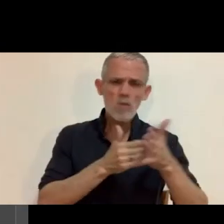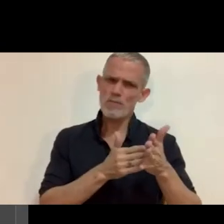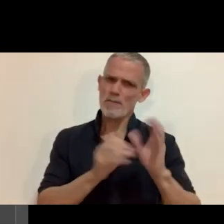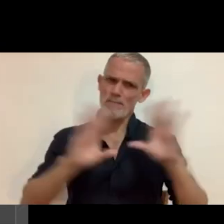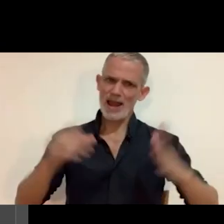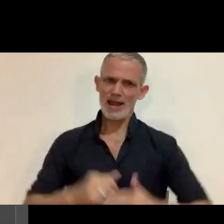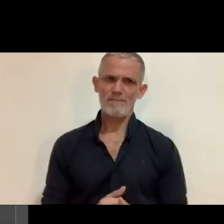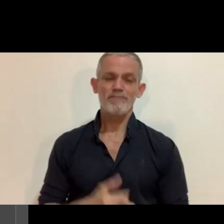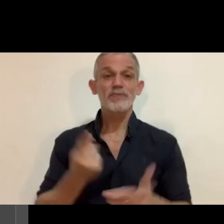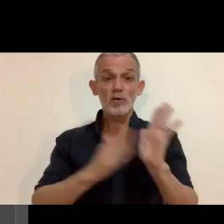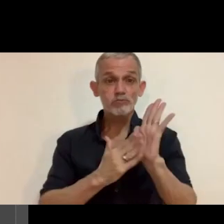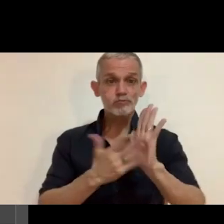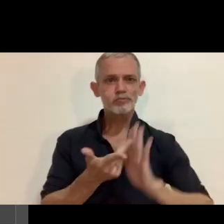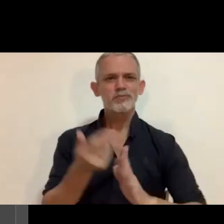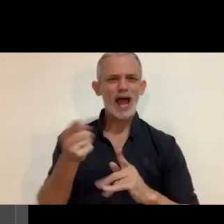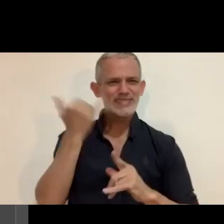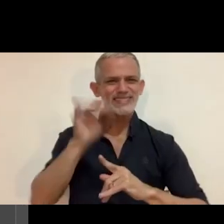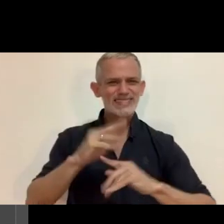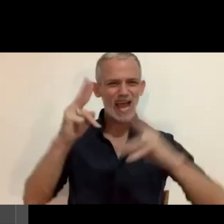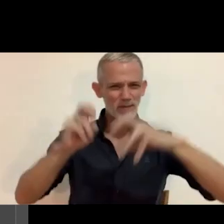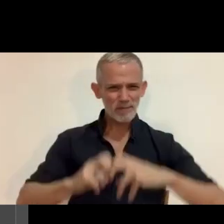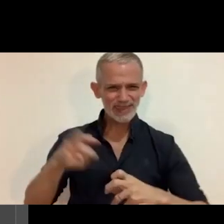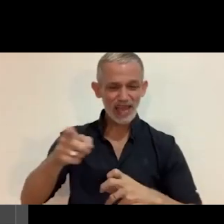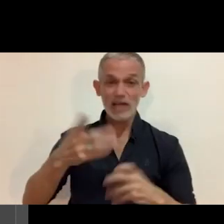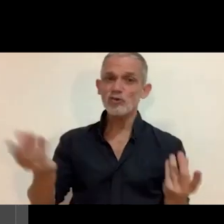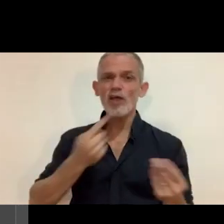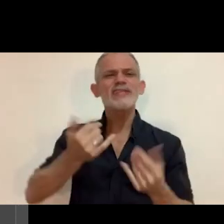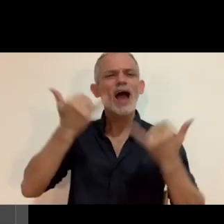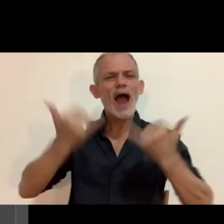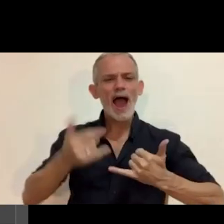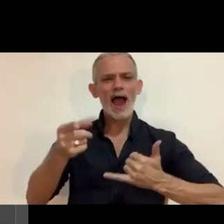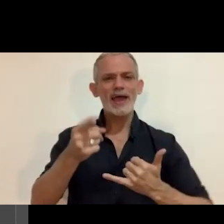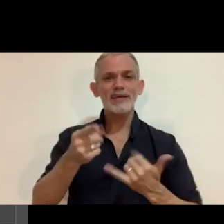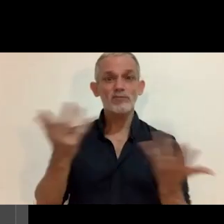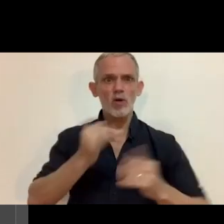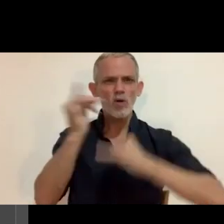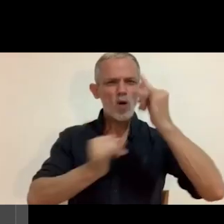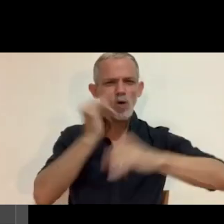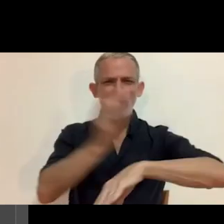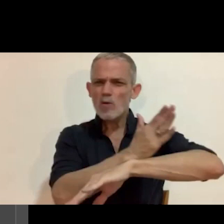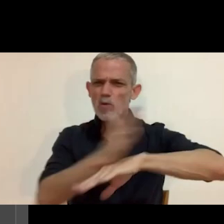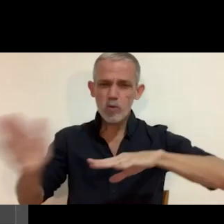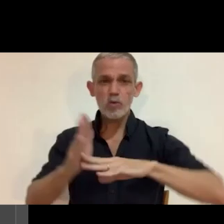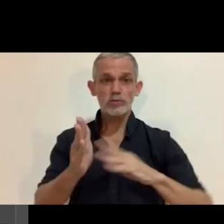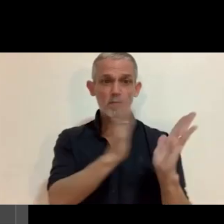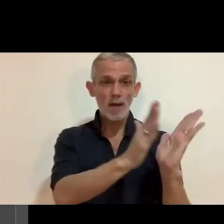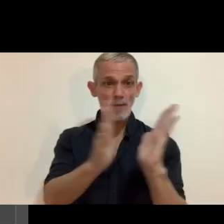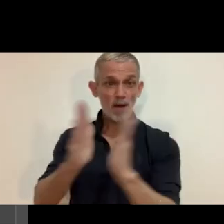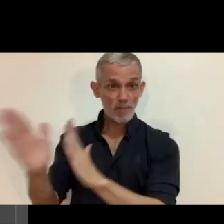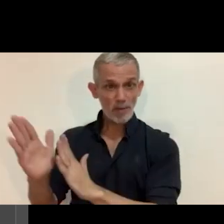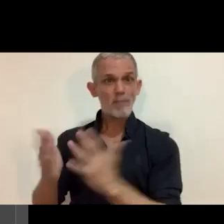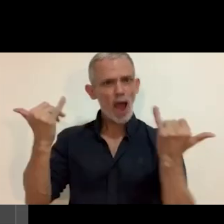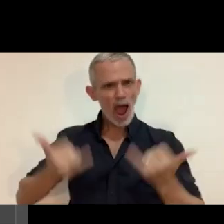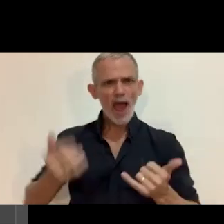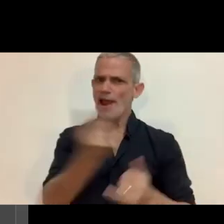Con las constancias de auto se ha verificado que contaron esas partes a lo largo de todo el proceso con la